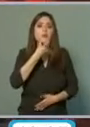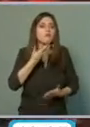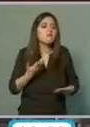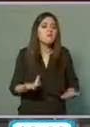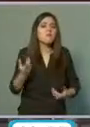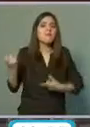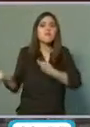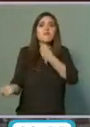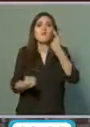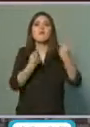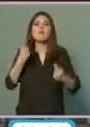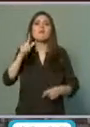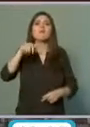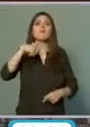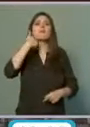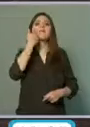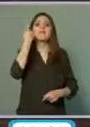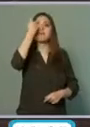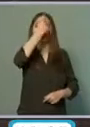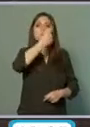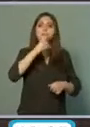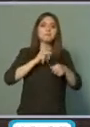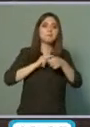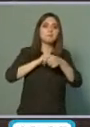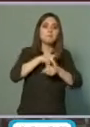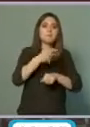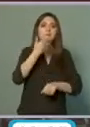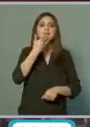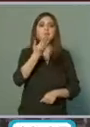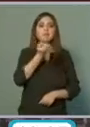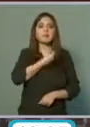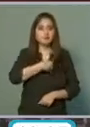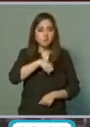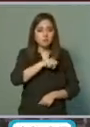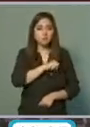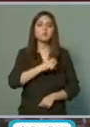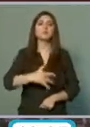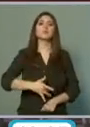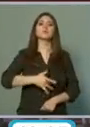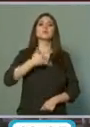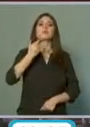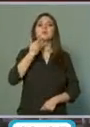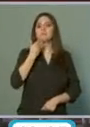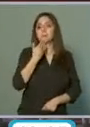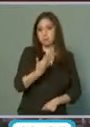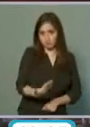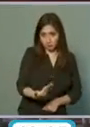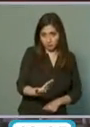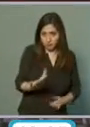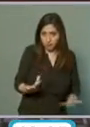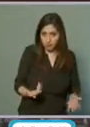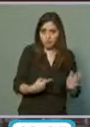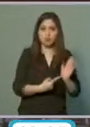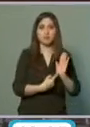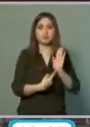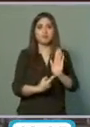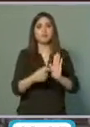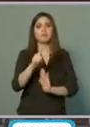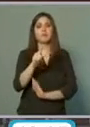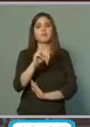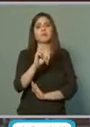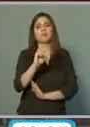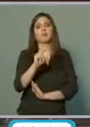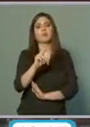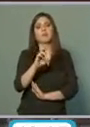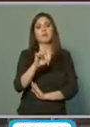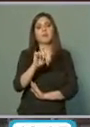muy pendientes de mantener una piel saludable, de verse bien, de sentirse bien. Y pues qué mejor que L'Oréal Paris